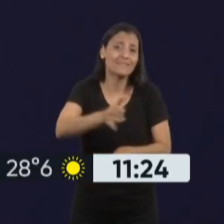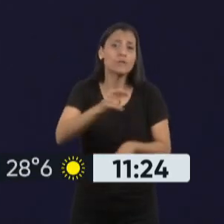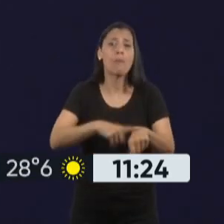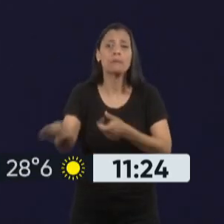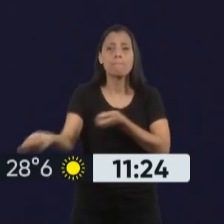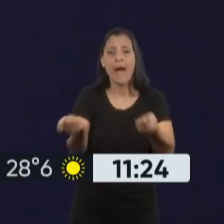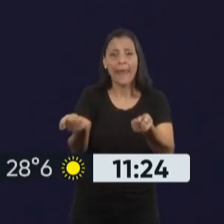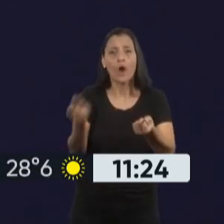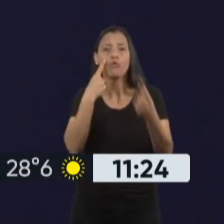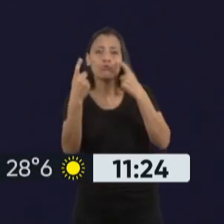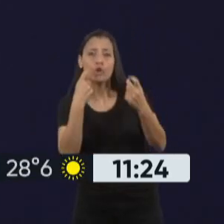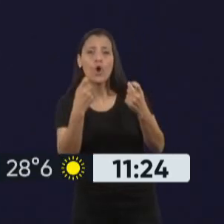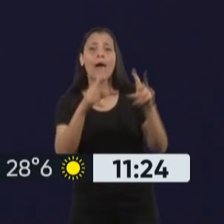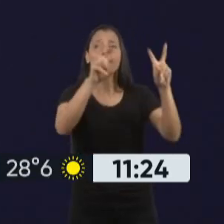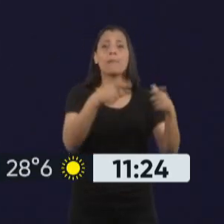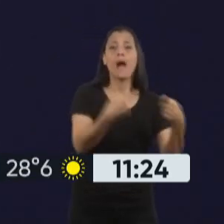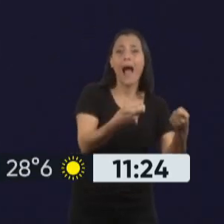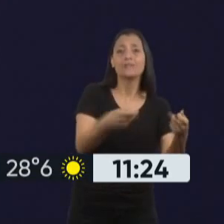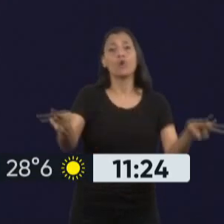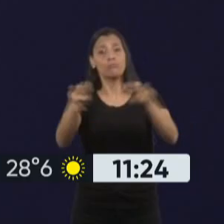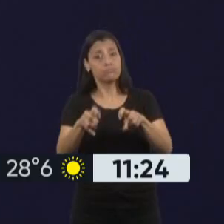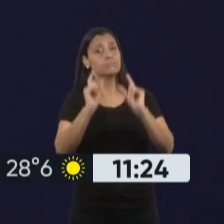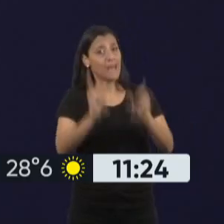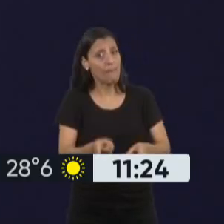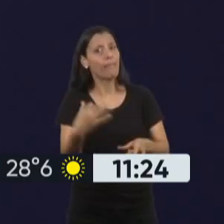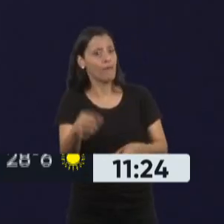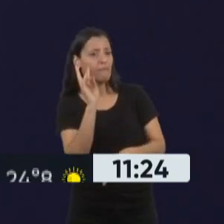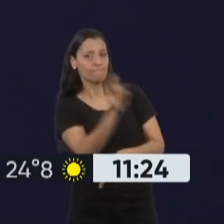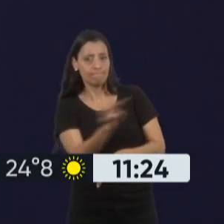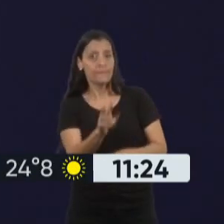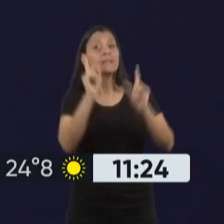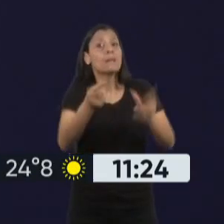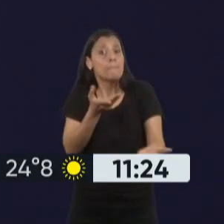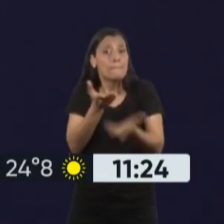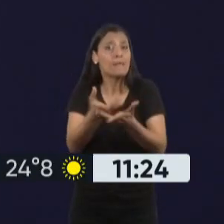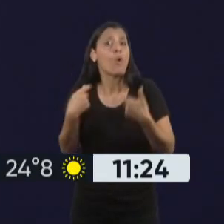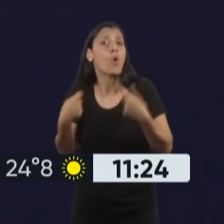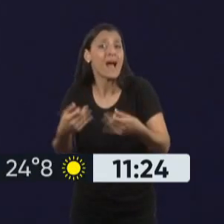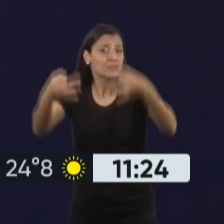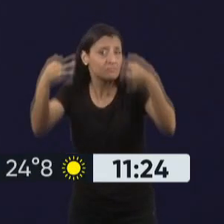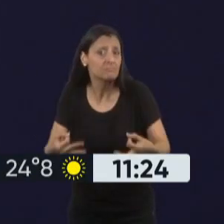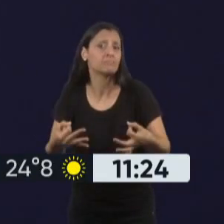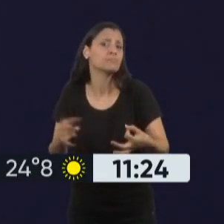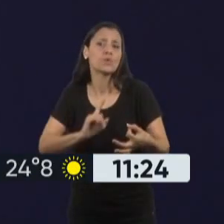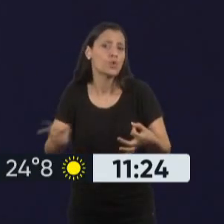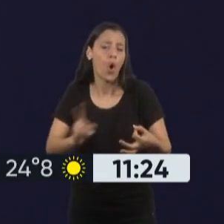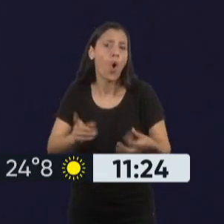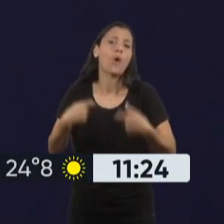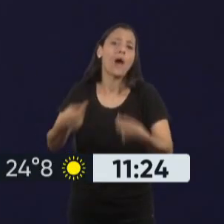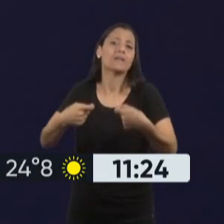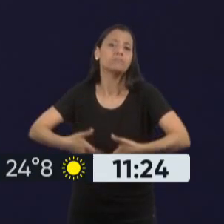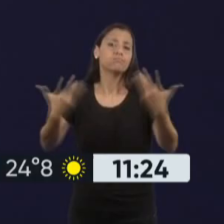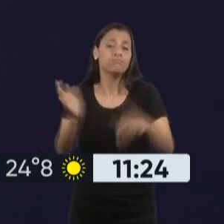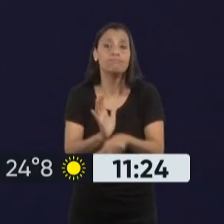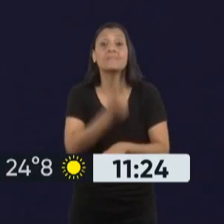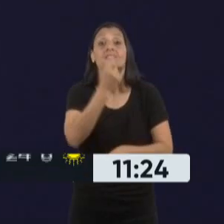del equilibrio fiscal, y también apelamos a que ese gasto sea eficiente, porque por más que exista